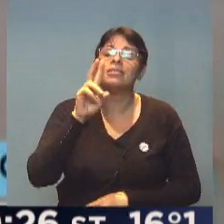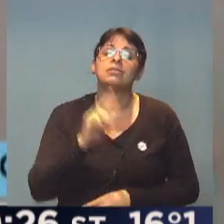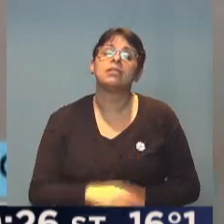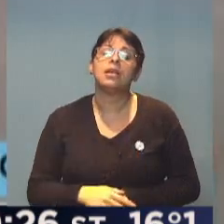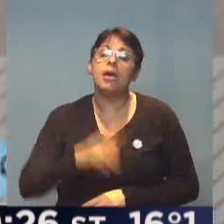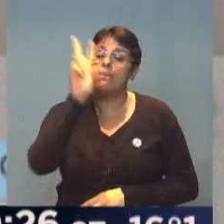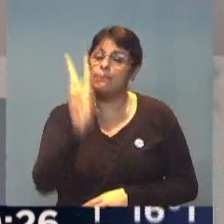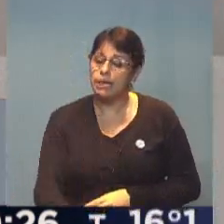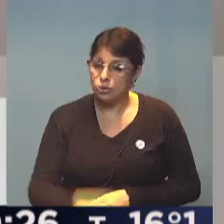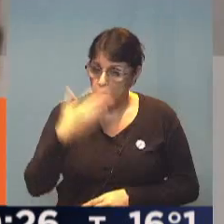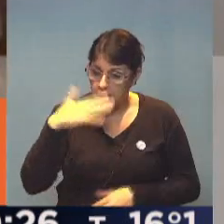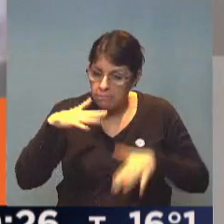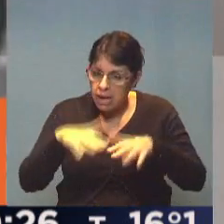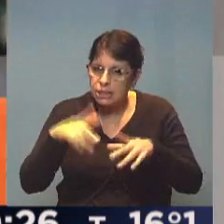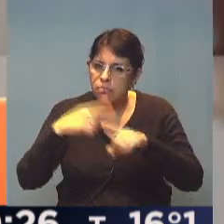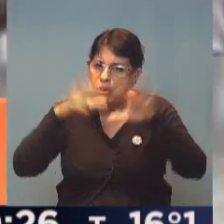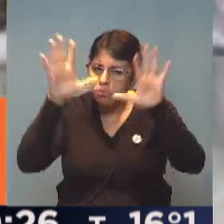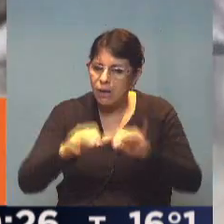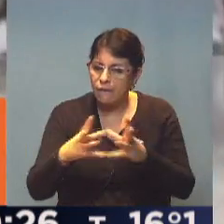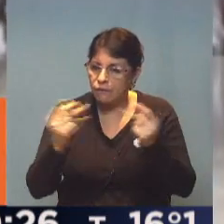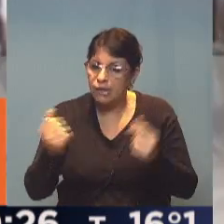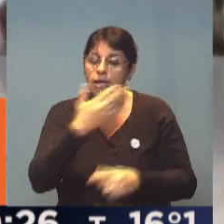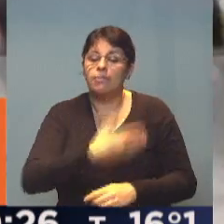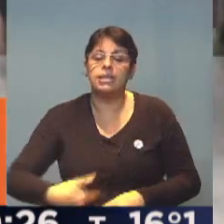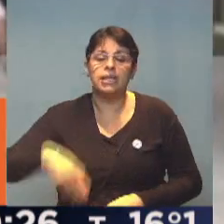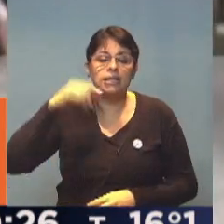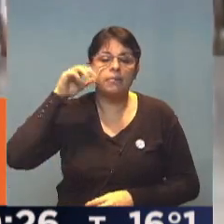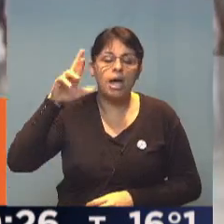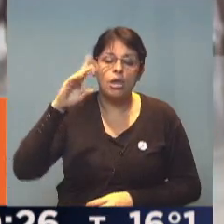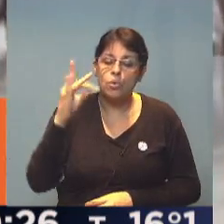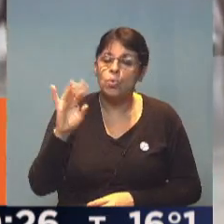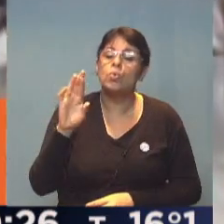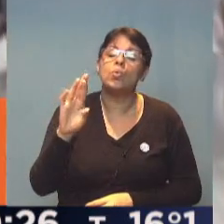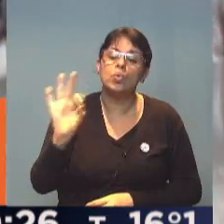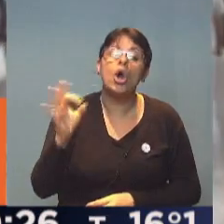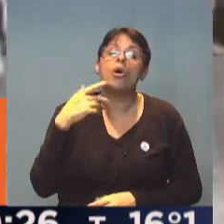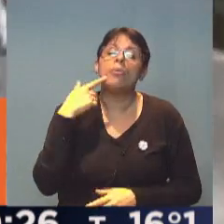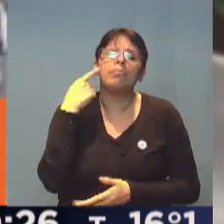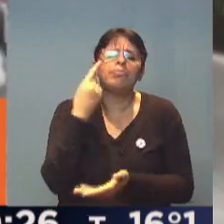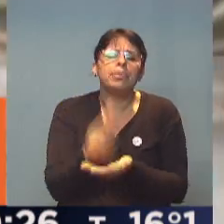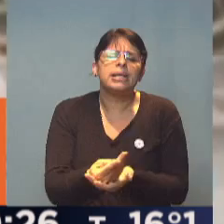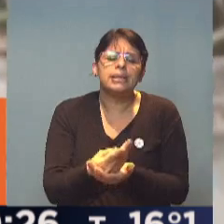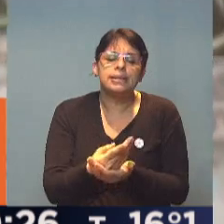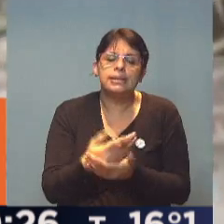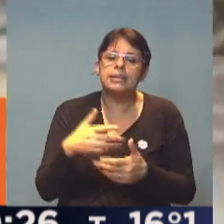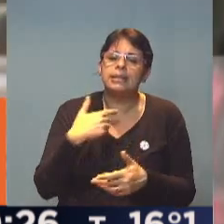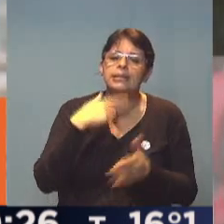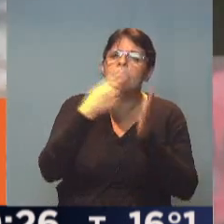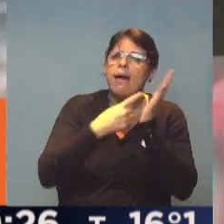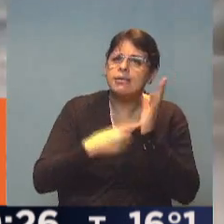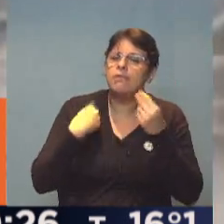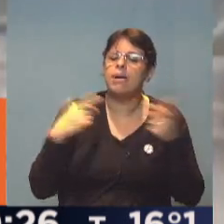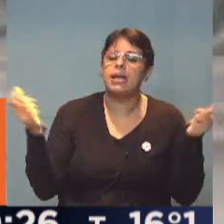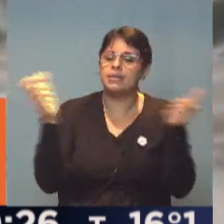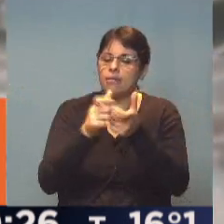porque al finalizar la Marcha por la Paz, el presidente de Venezuela, Nicolás Maduro, presentó las bases para la tan mentada Asamblea Nacional Constituyente